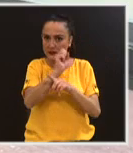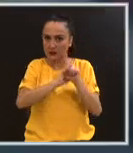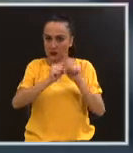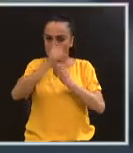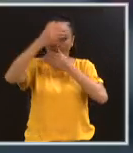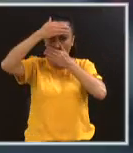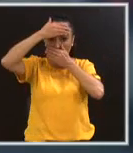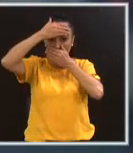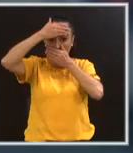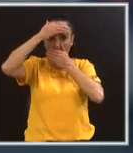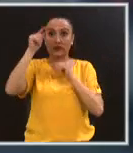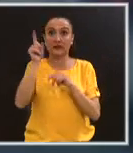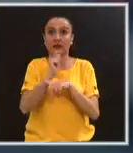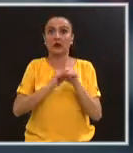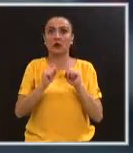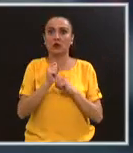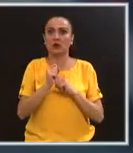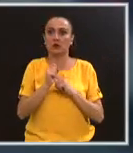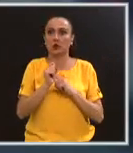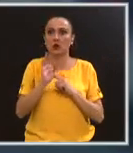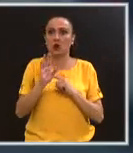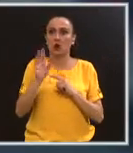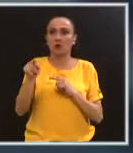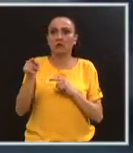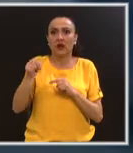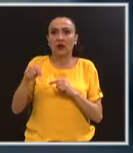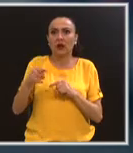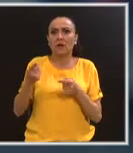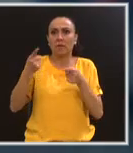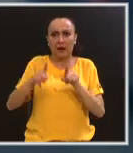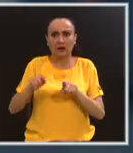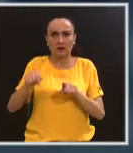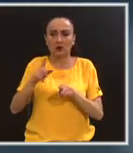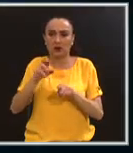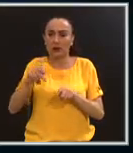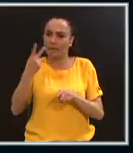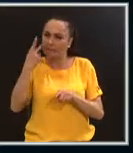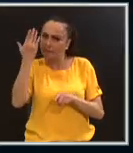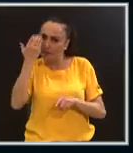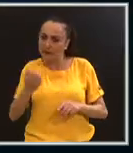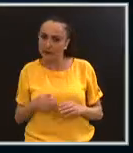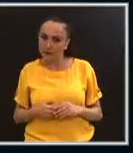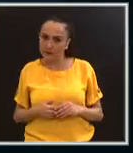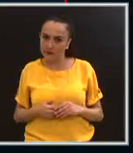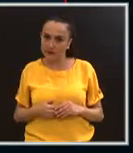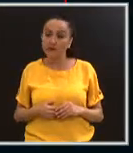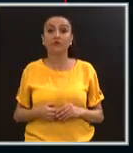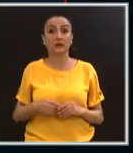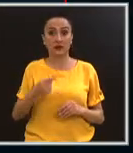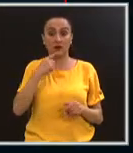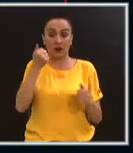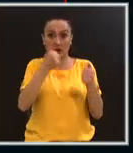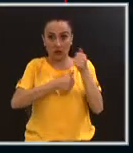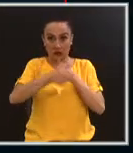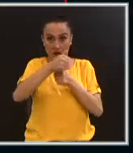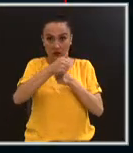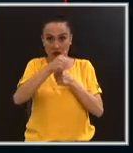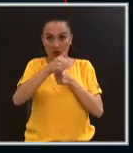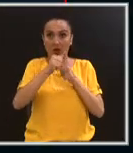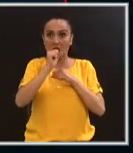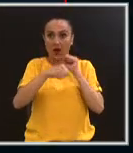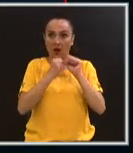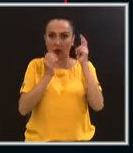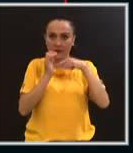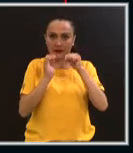terrorismo es un caso que está lejos de ser aislado en nuestro territorio veamos por qué de acuerdo a las autoridades entre el año